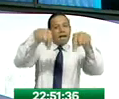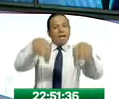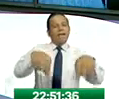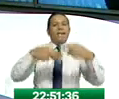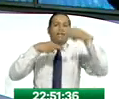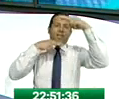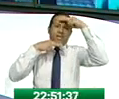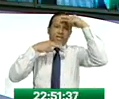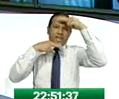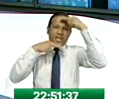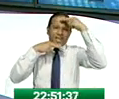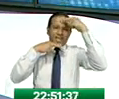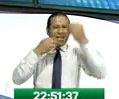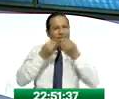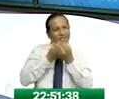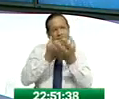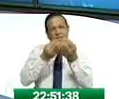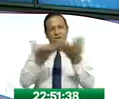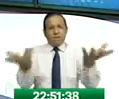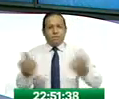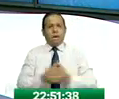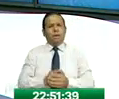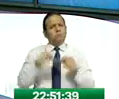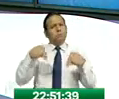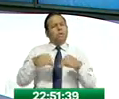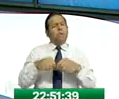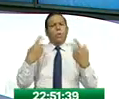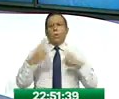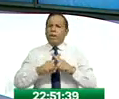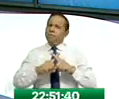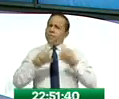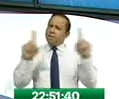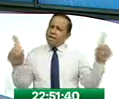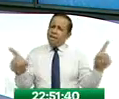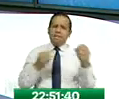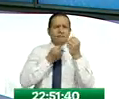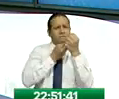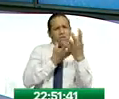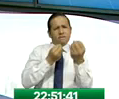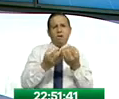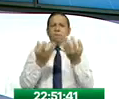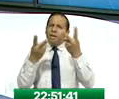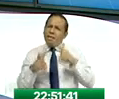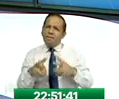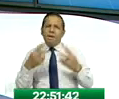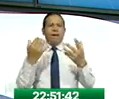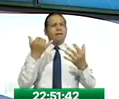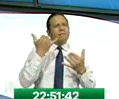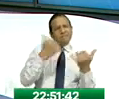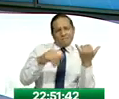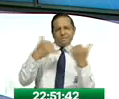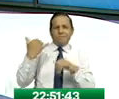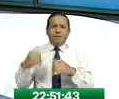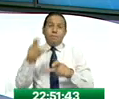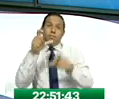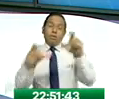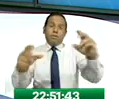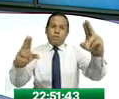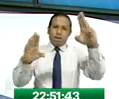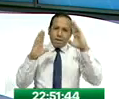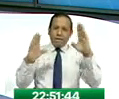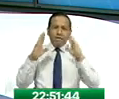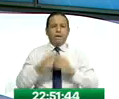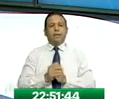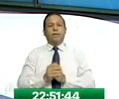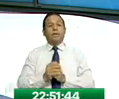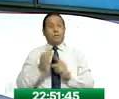mañana, un espacio televisivo que trae un concepto refrescante y diferente para informar y entretener a toda nuestra audiencia.